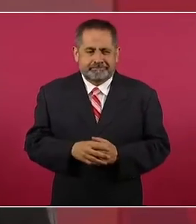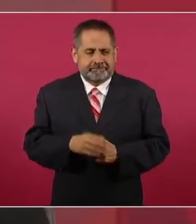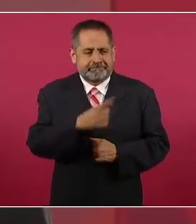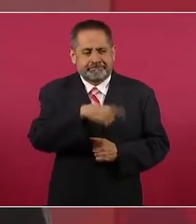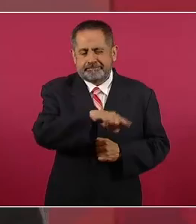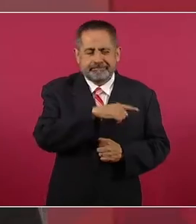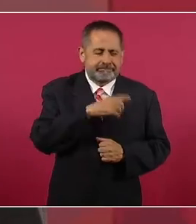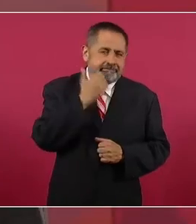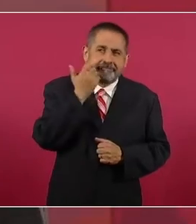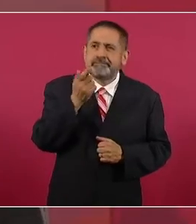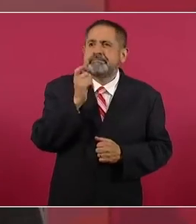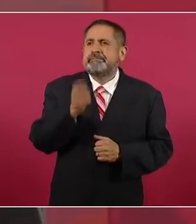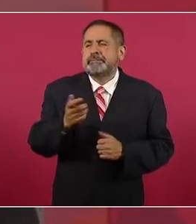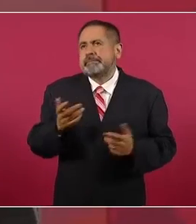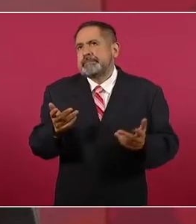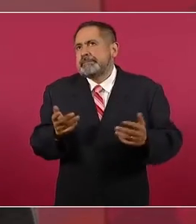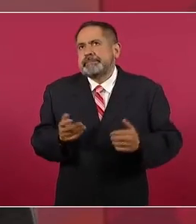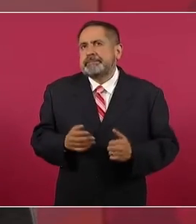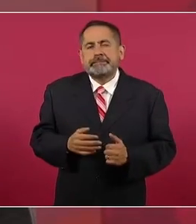es